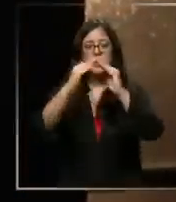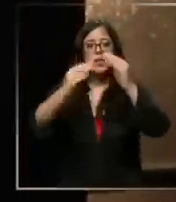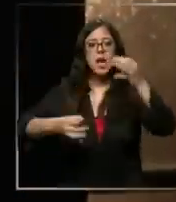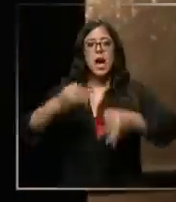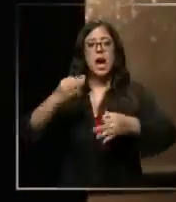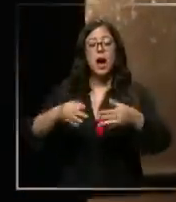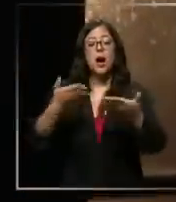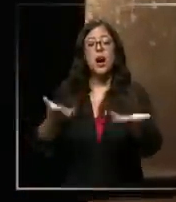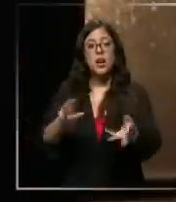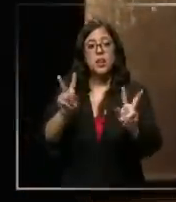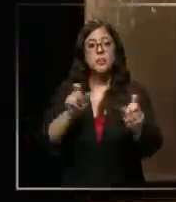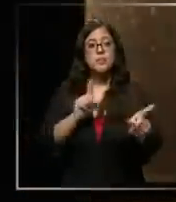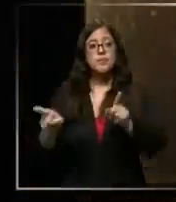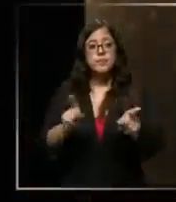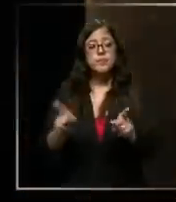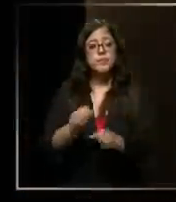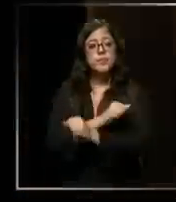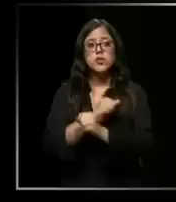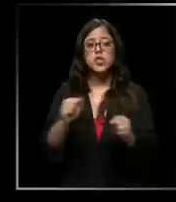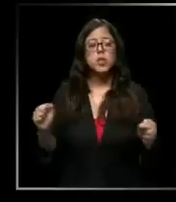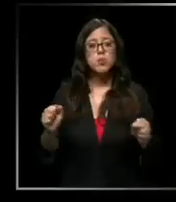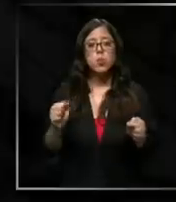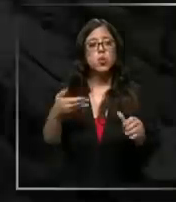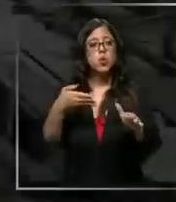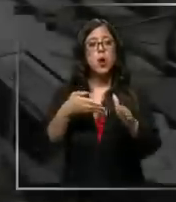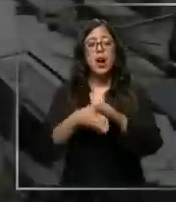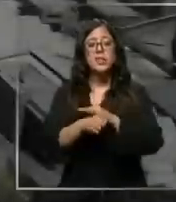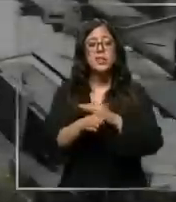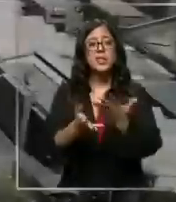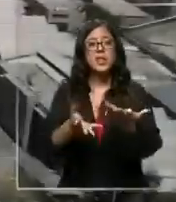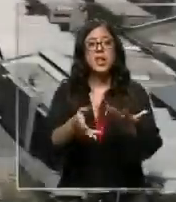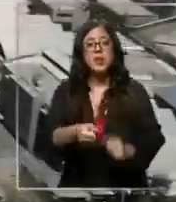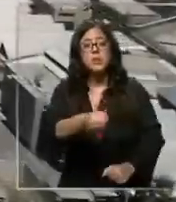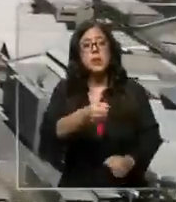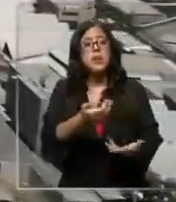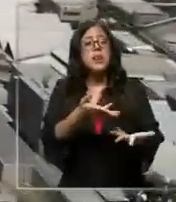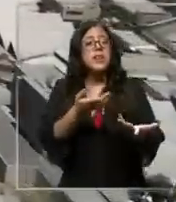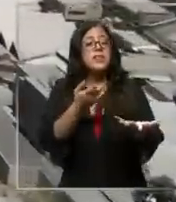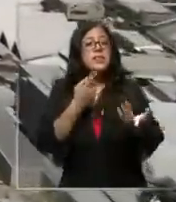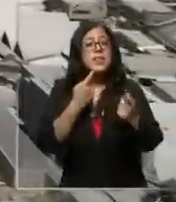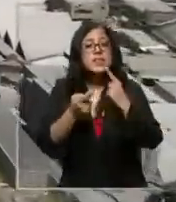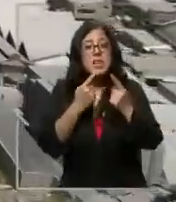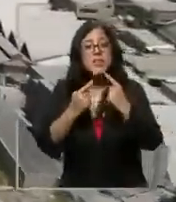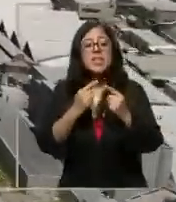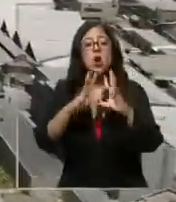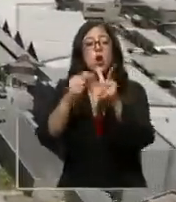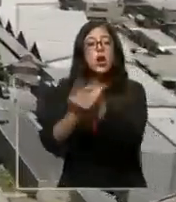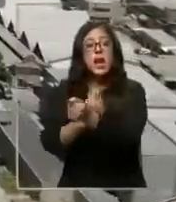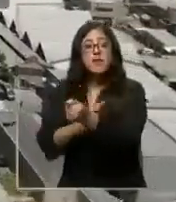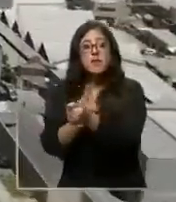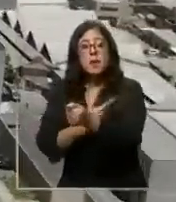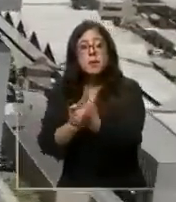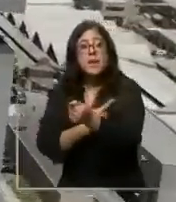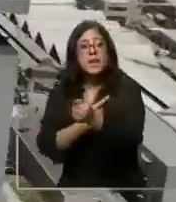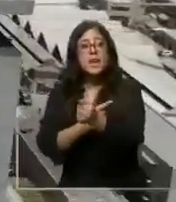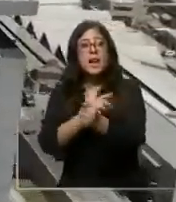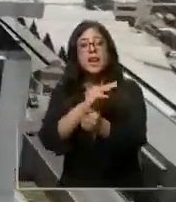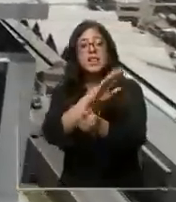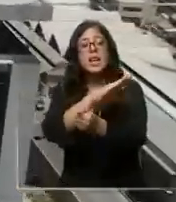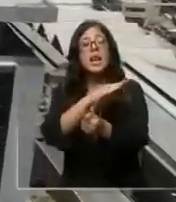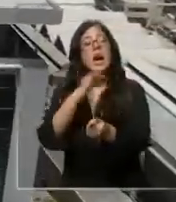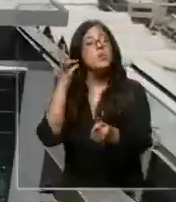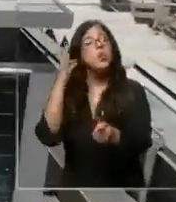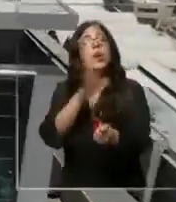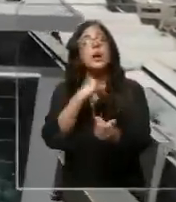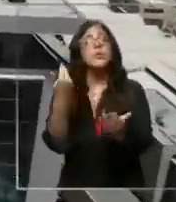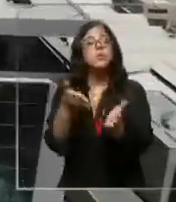pesa las gestiones no fue posible acceder una entrevista ni con la familia de la joven fallecida ni con su abogado que empieza